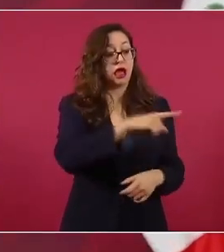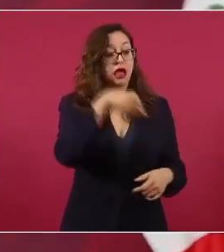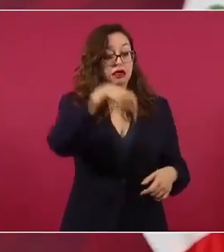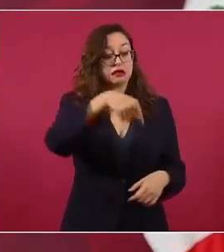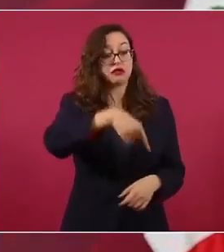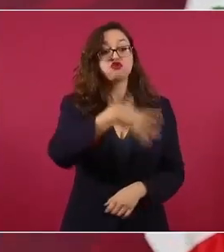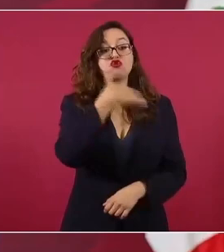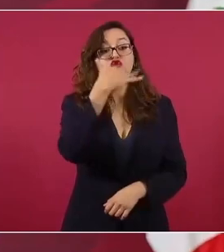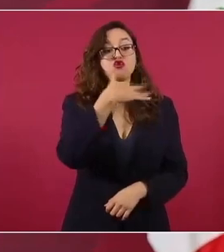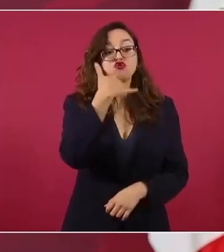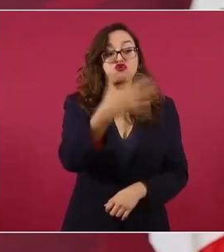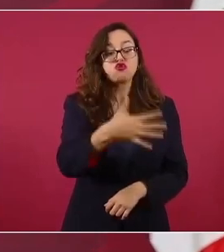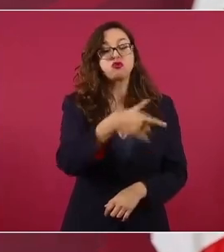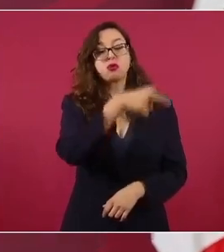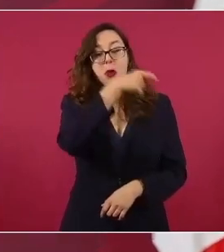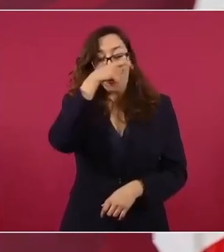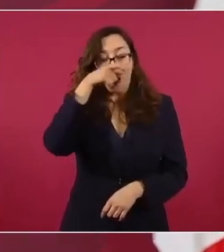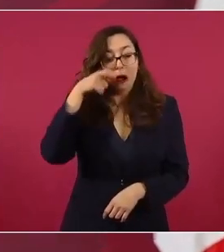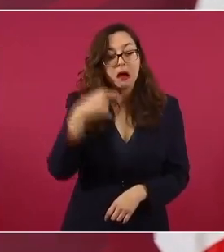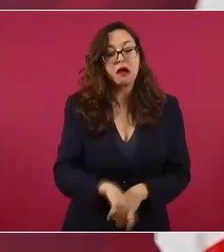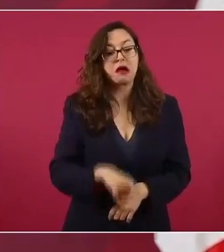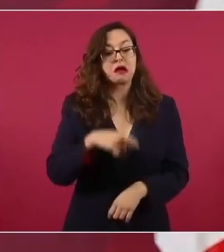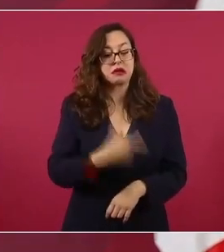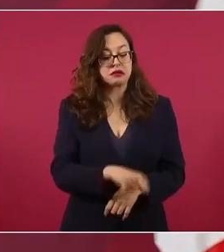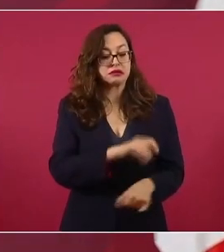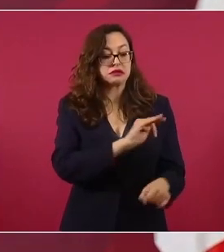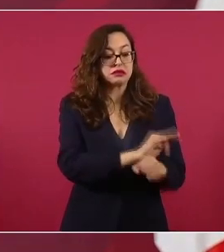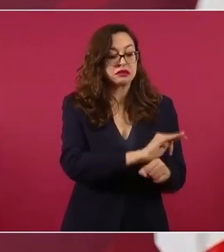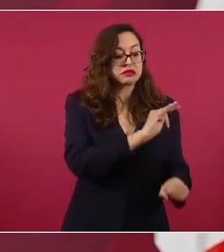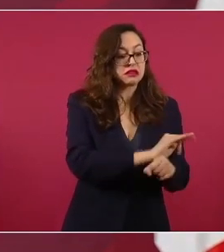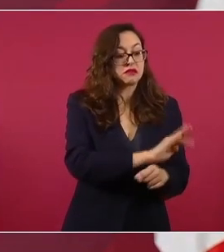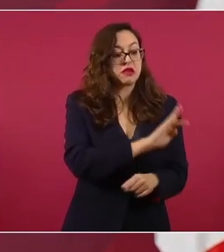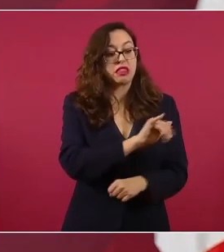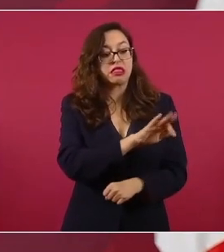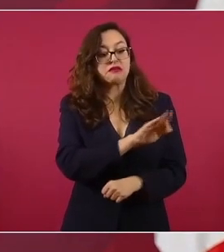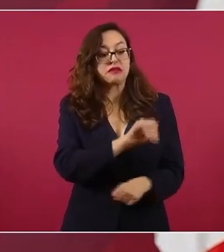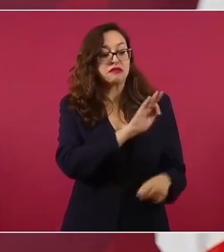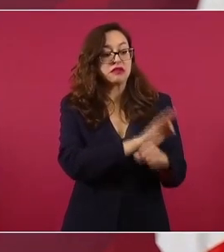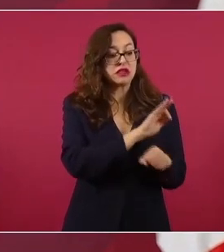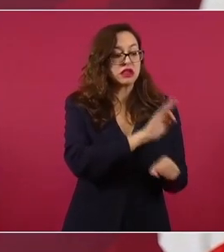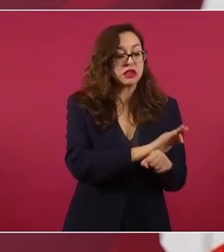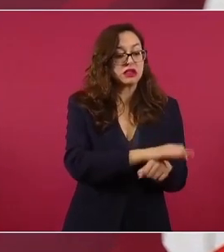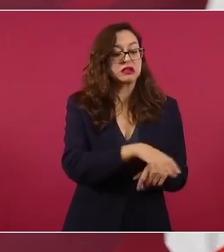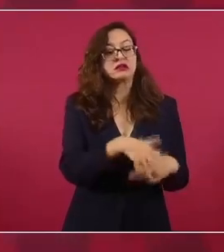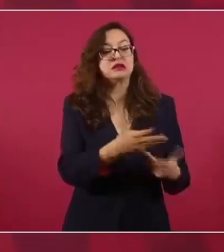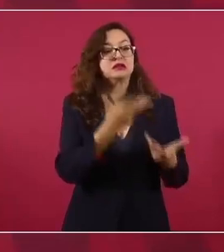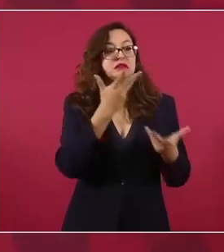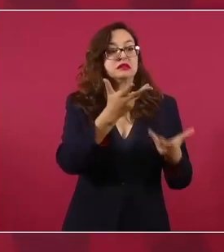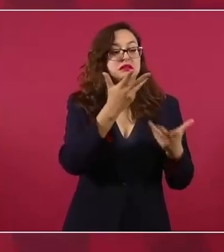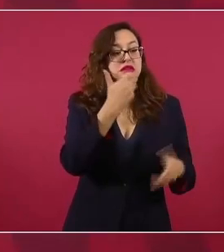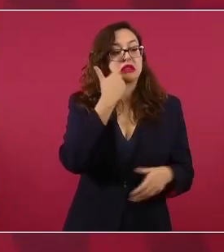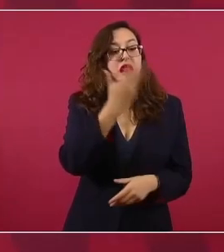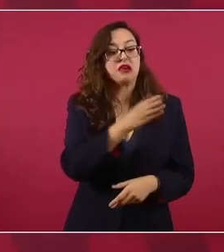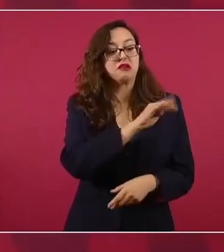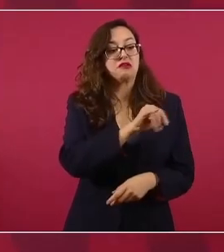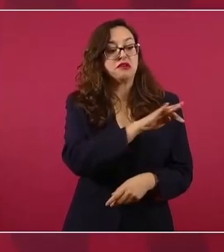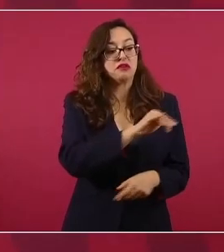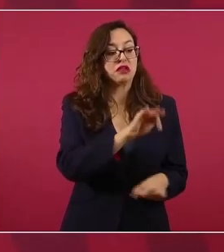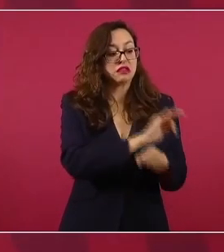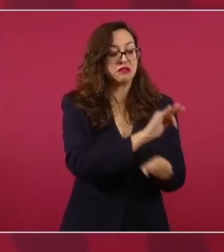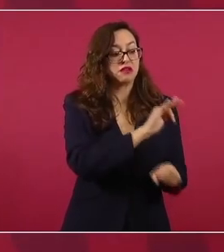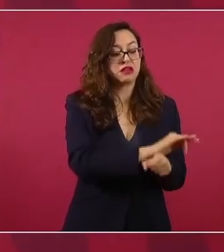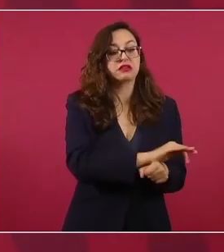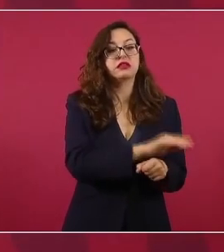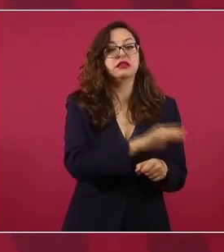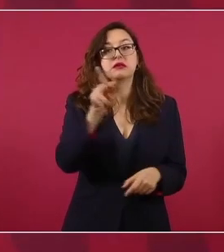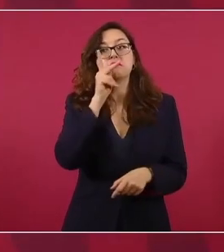a estos potentados y fifís y aspirantes a fifís.